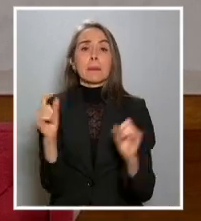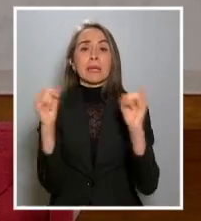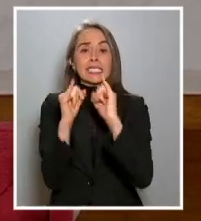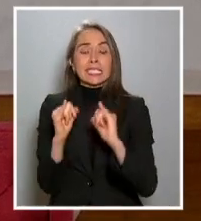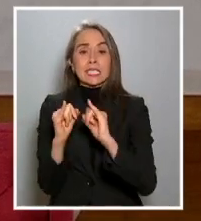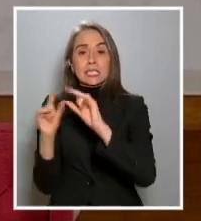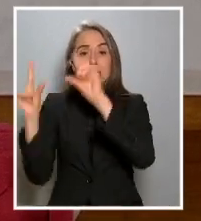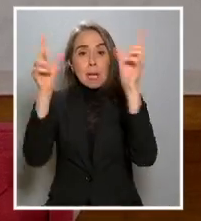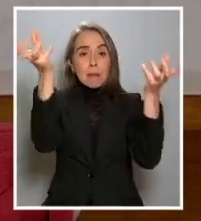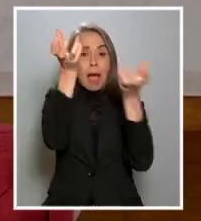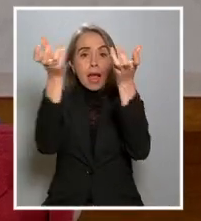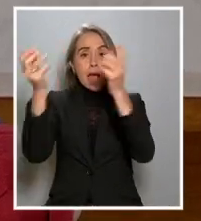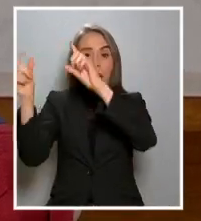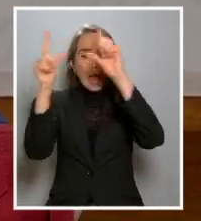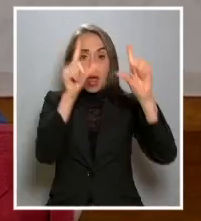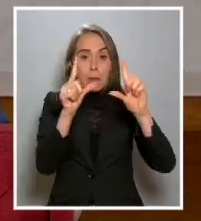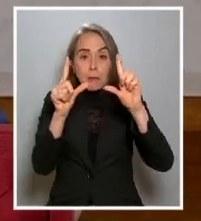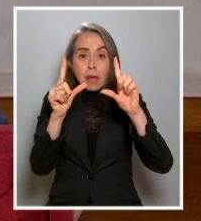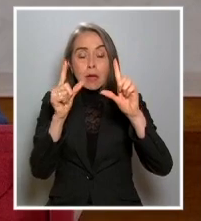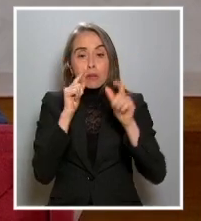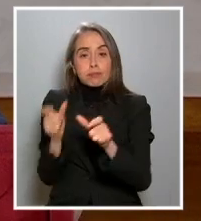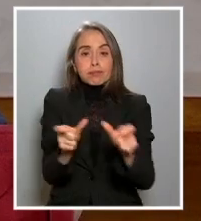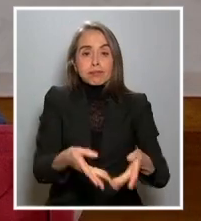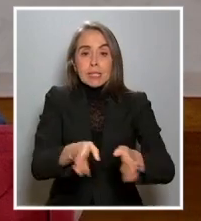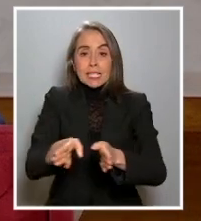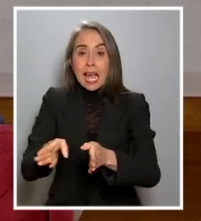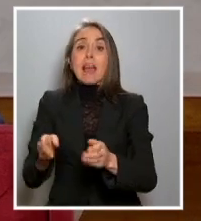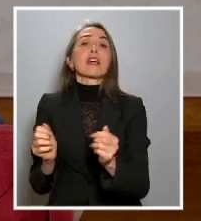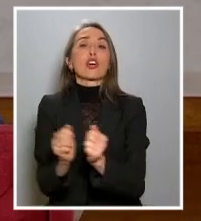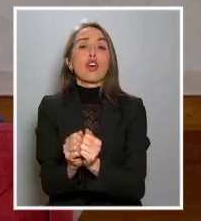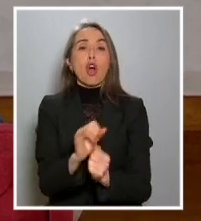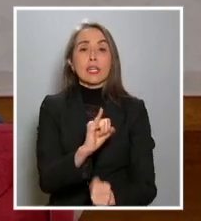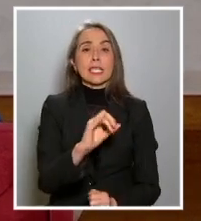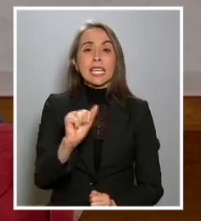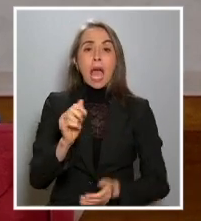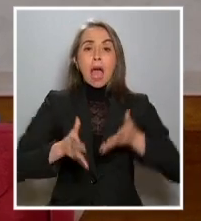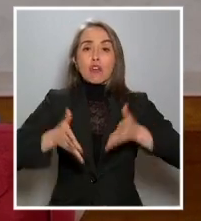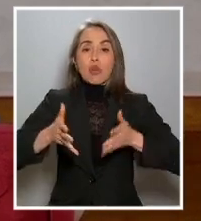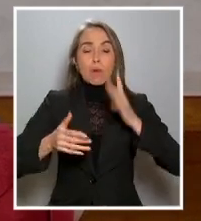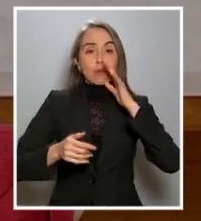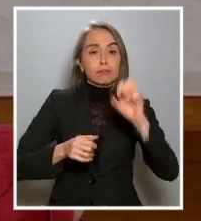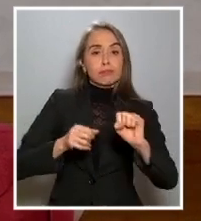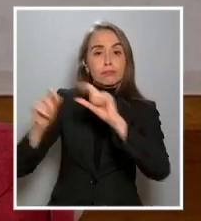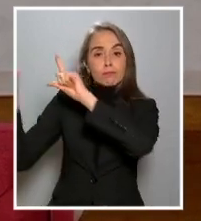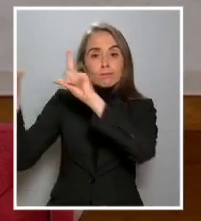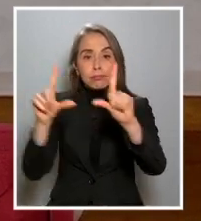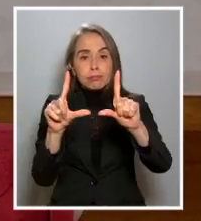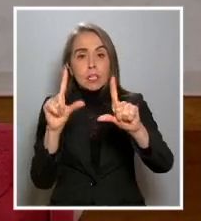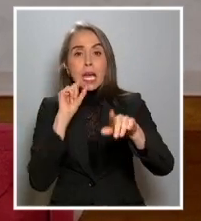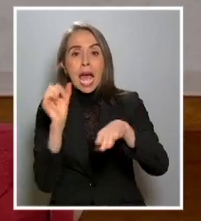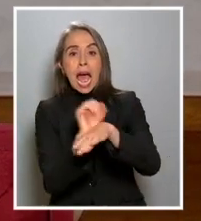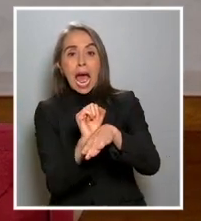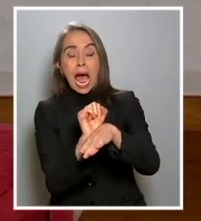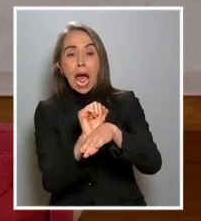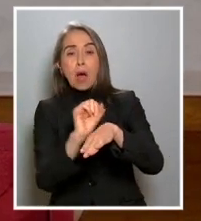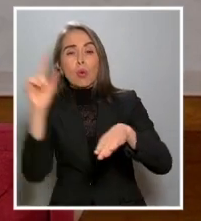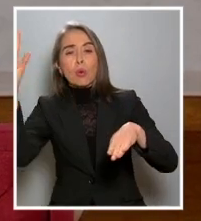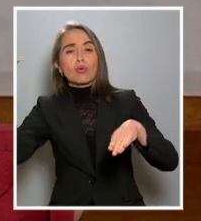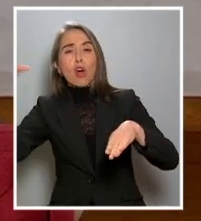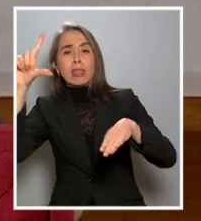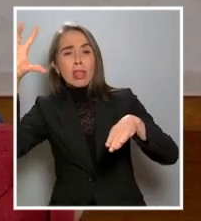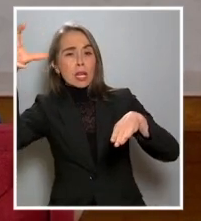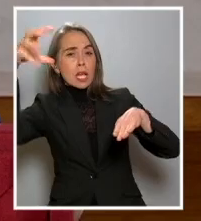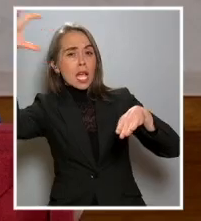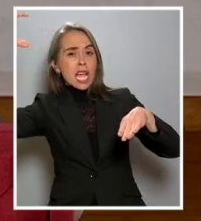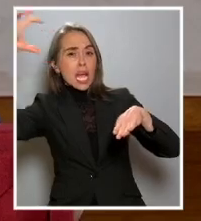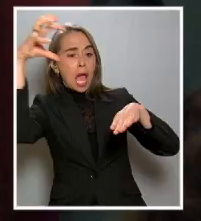con inteligencia artificial, lo que va a ser posible ubicar automóviles con orden de búsqueda de manera mucho